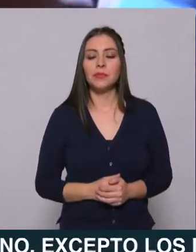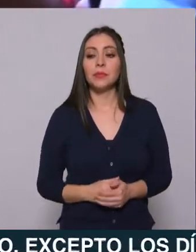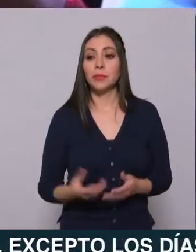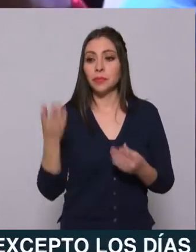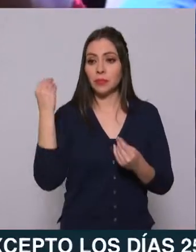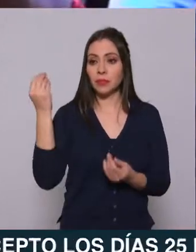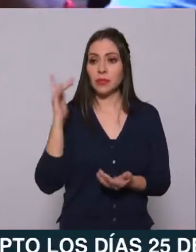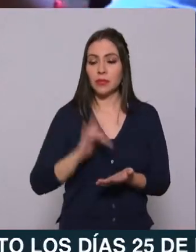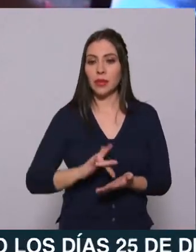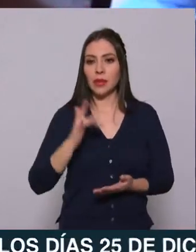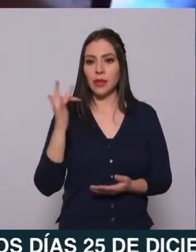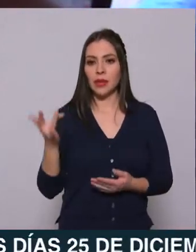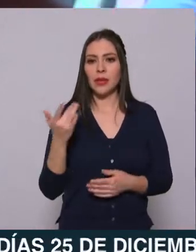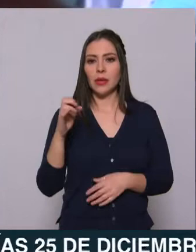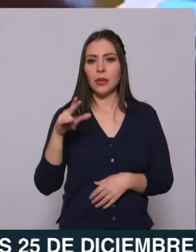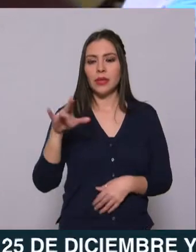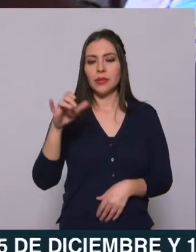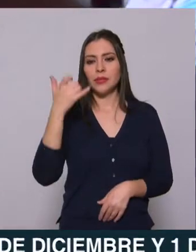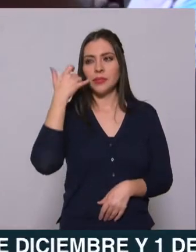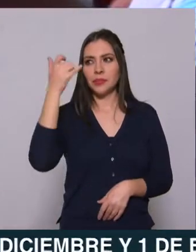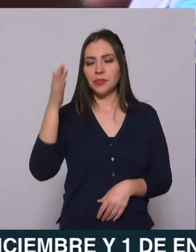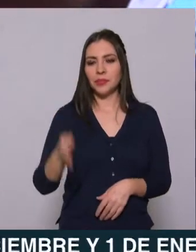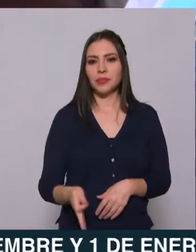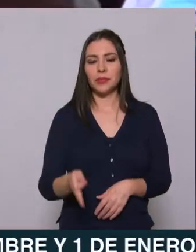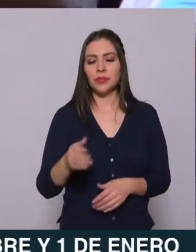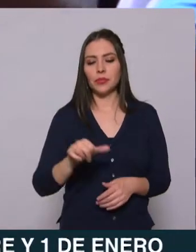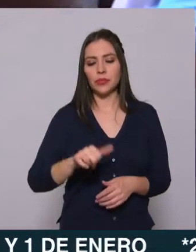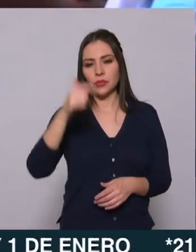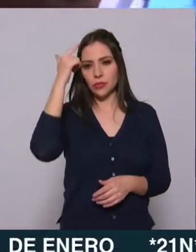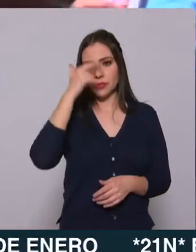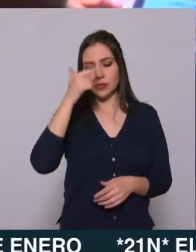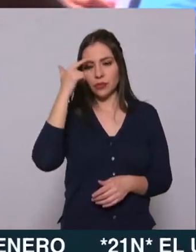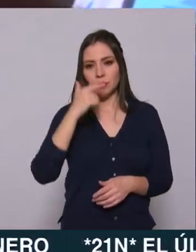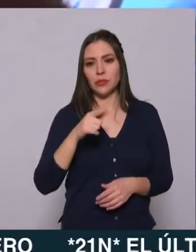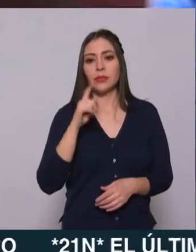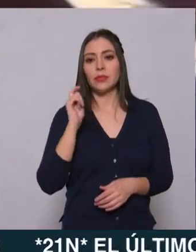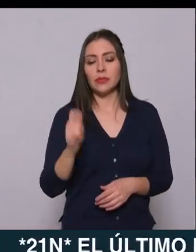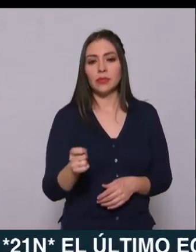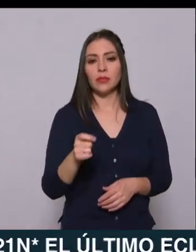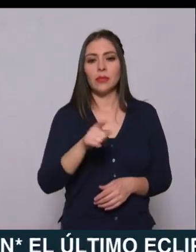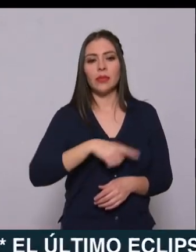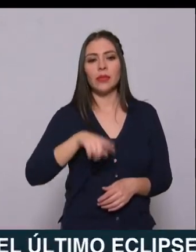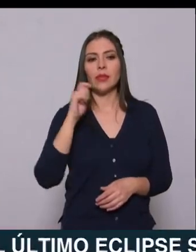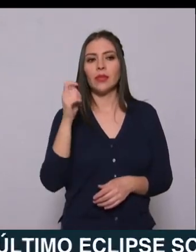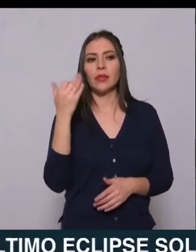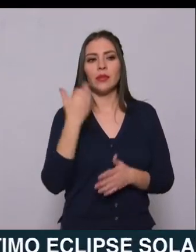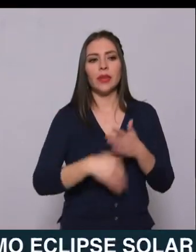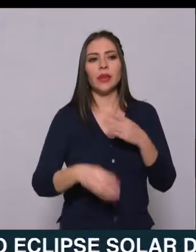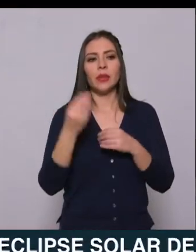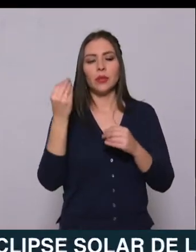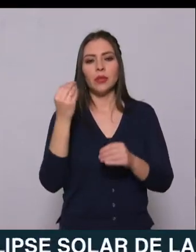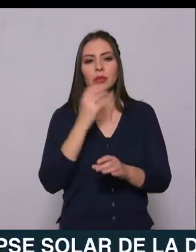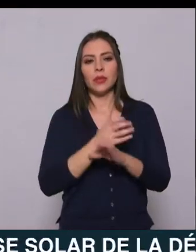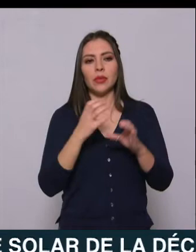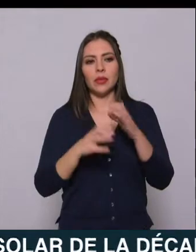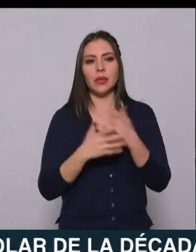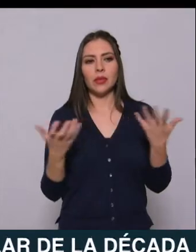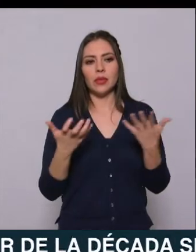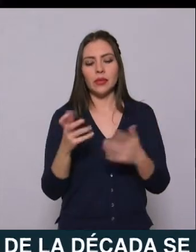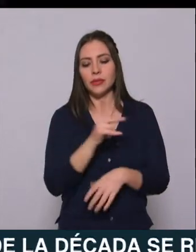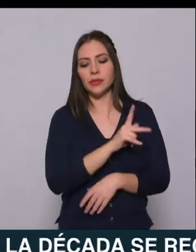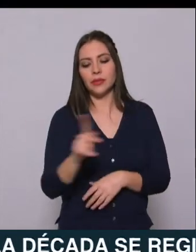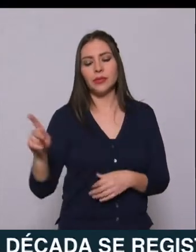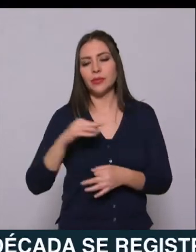muchísimas gracias, Eunice, por habernos tomado la llamada esta noche. Sin duda alguna, mucho que hacer para garantizarle a todos